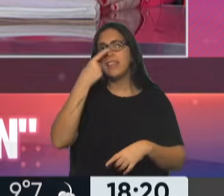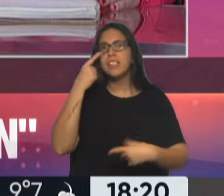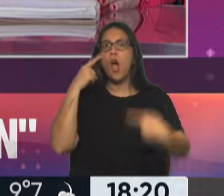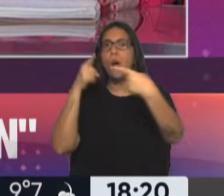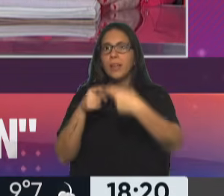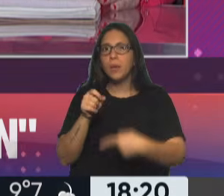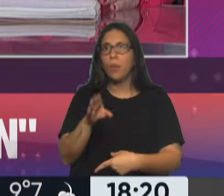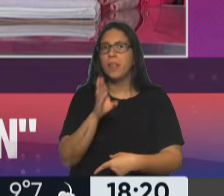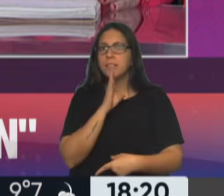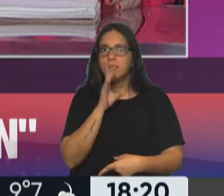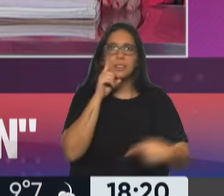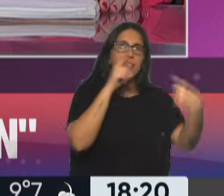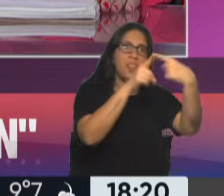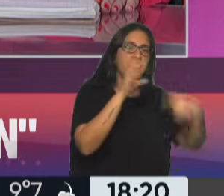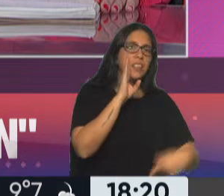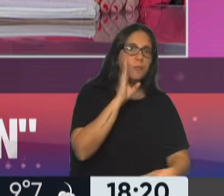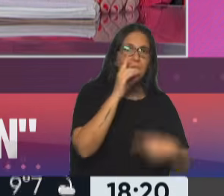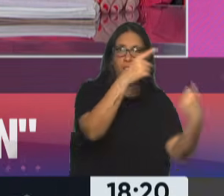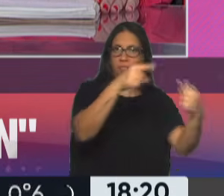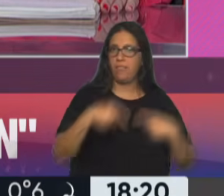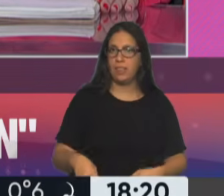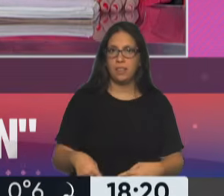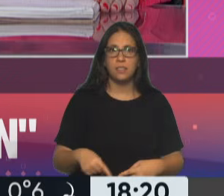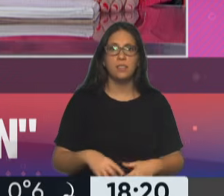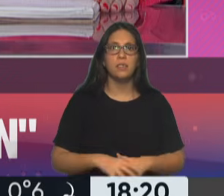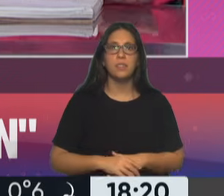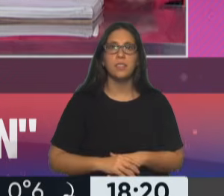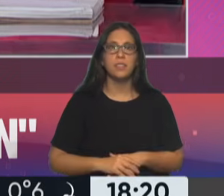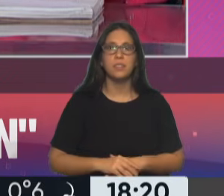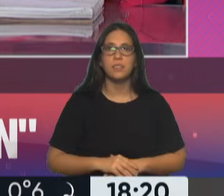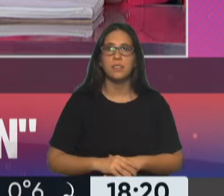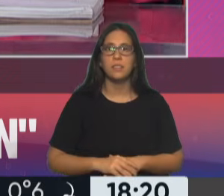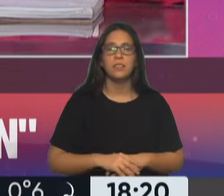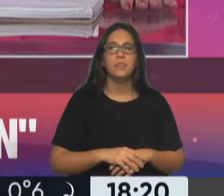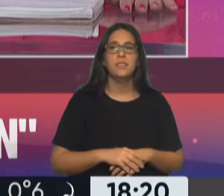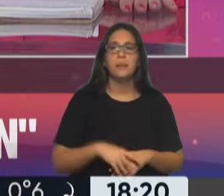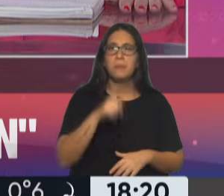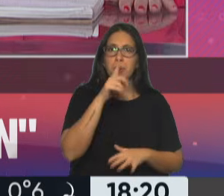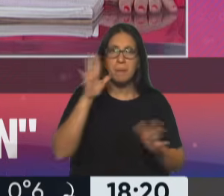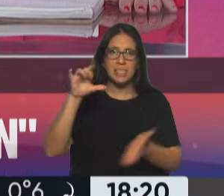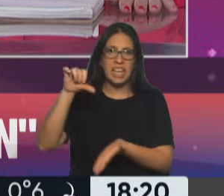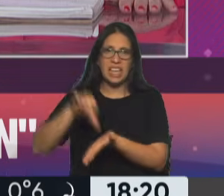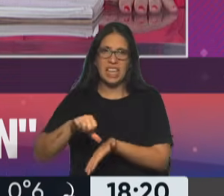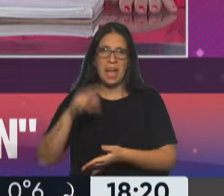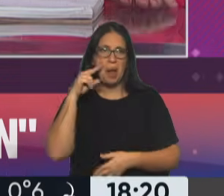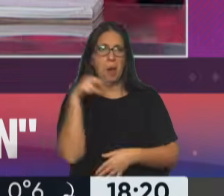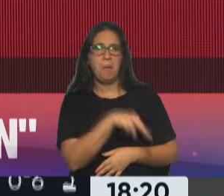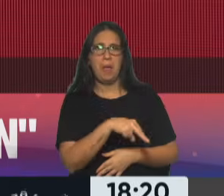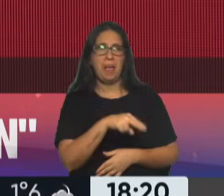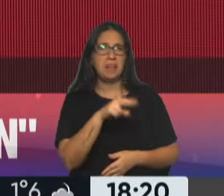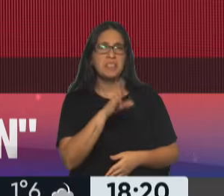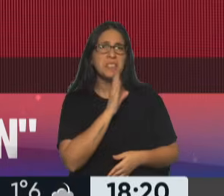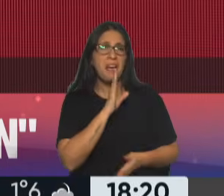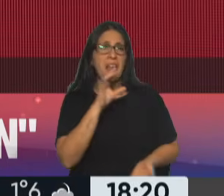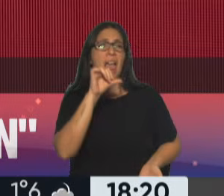y los intereses de Israel, ¿no? No son los mismos intereses, pero primero que Irán no reconoce a Israel como Estado, ¿no? Entonces